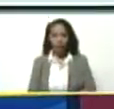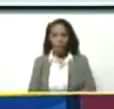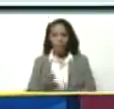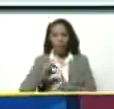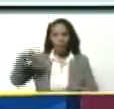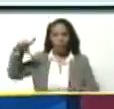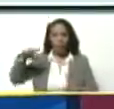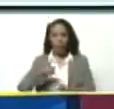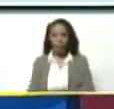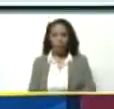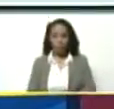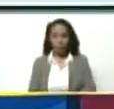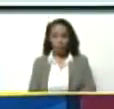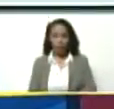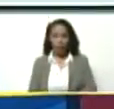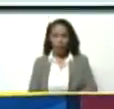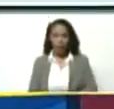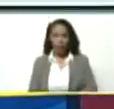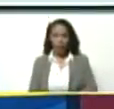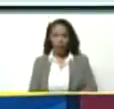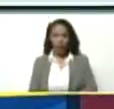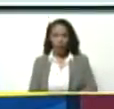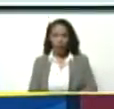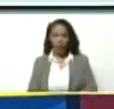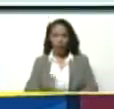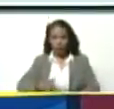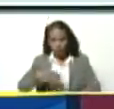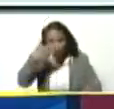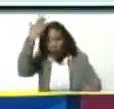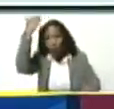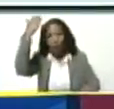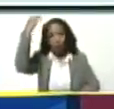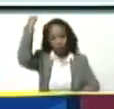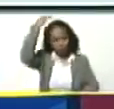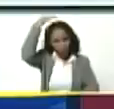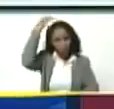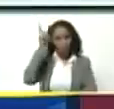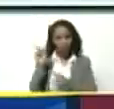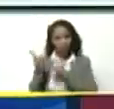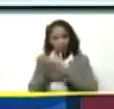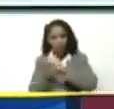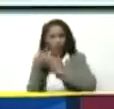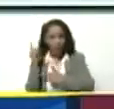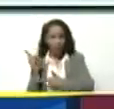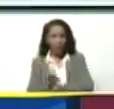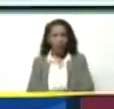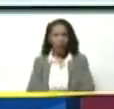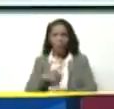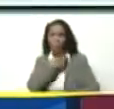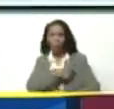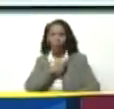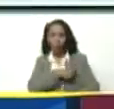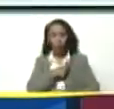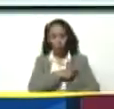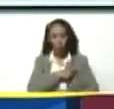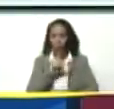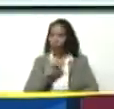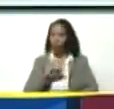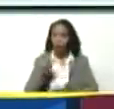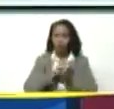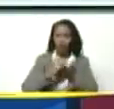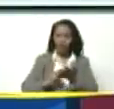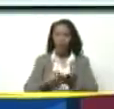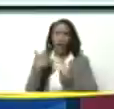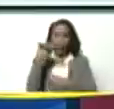Palestina, el Reino de Arabia Saudita, mis saludos y a todos los que el protocolo no escribió aquí, pero que